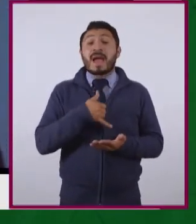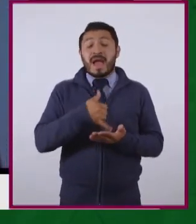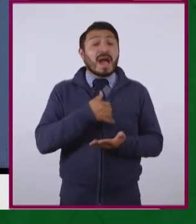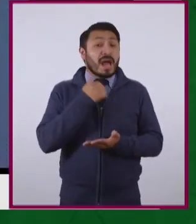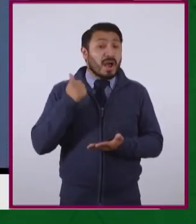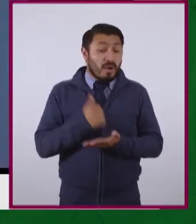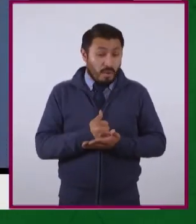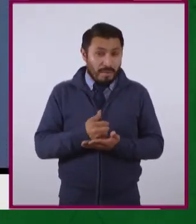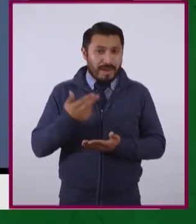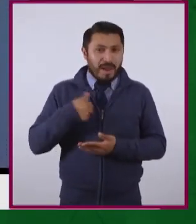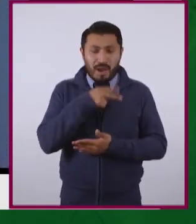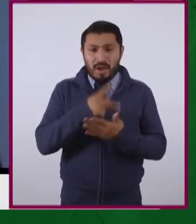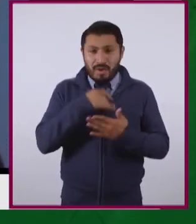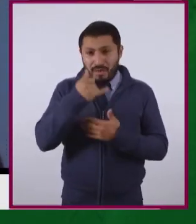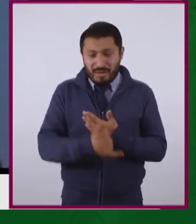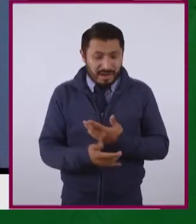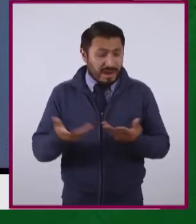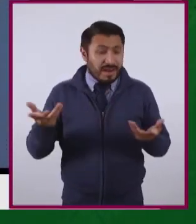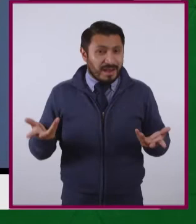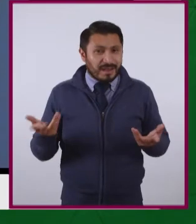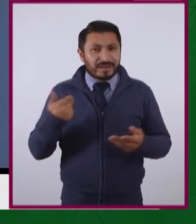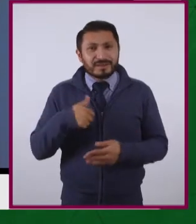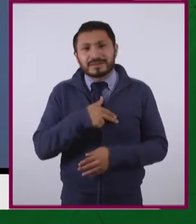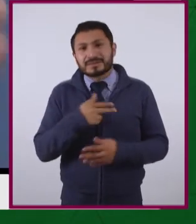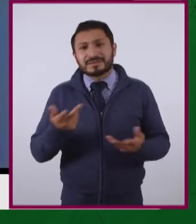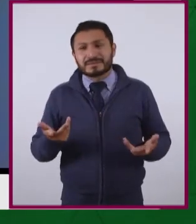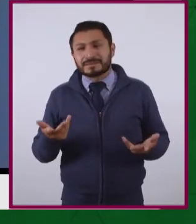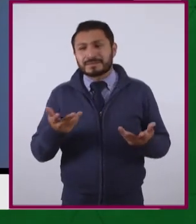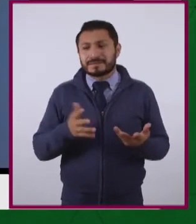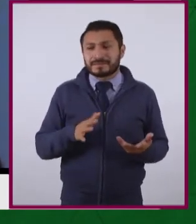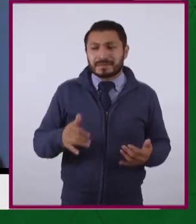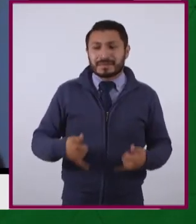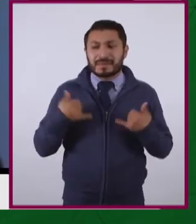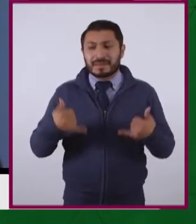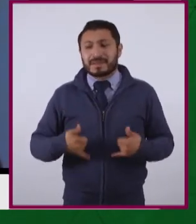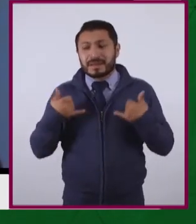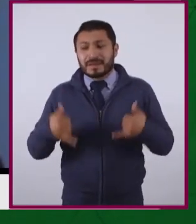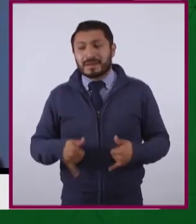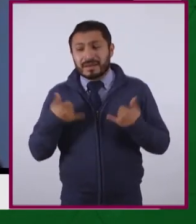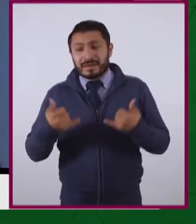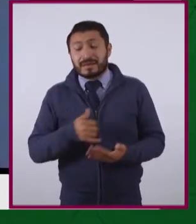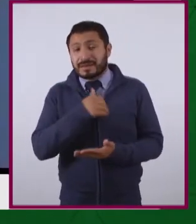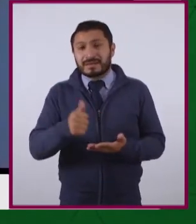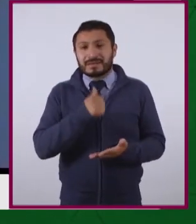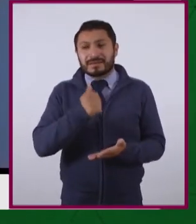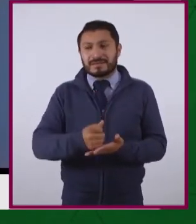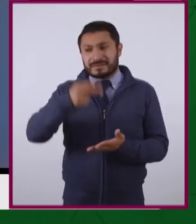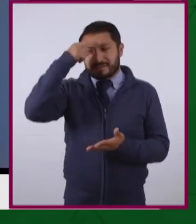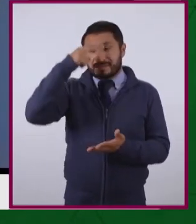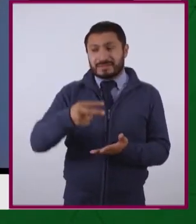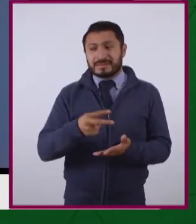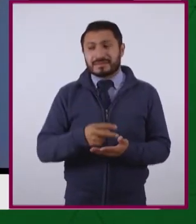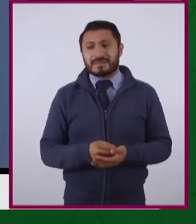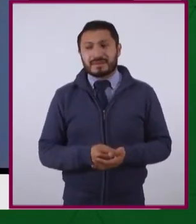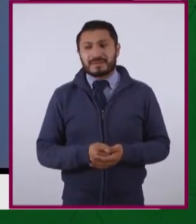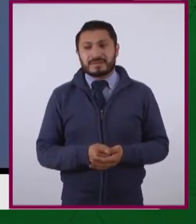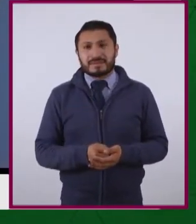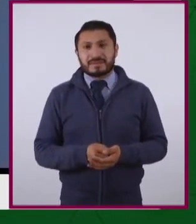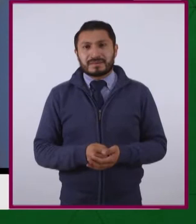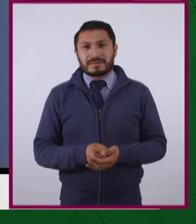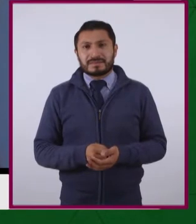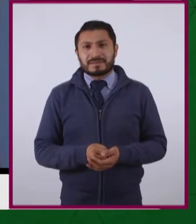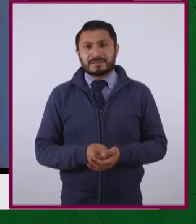un proyecto conformado principalmente por jóvenes de la Ciudad de México,